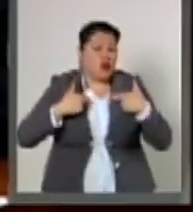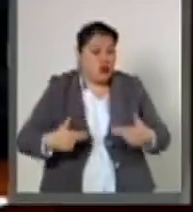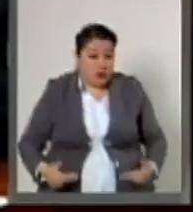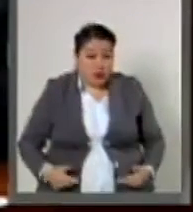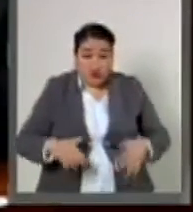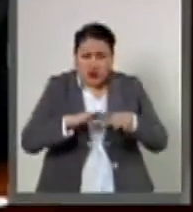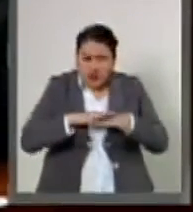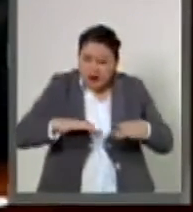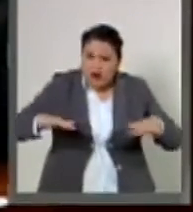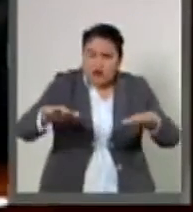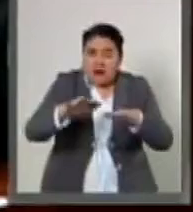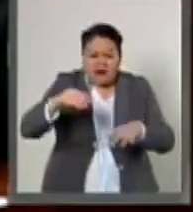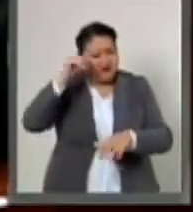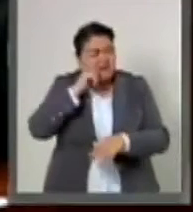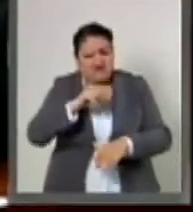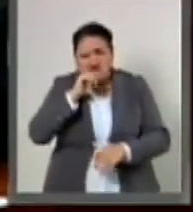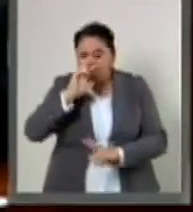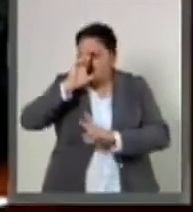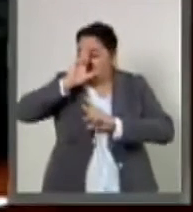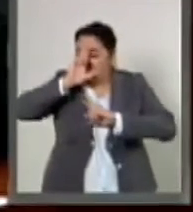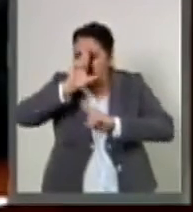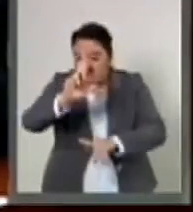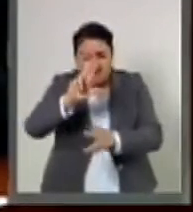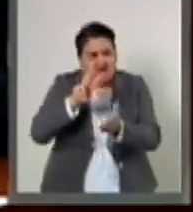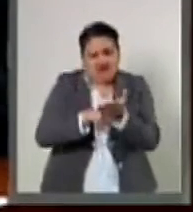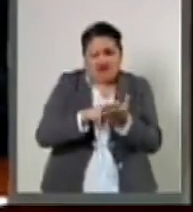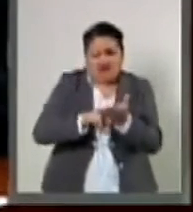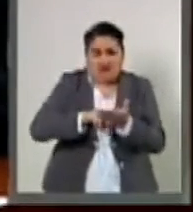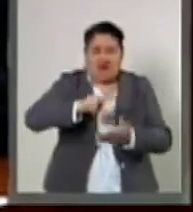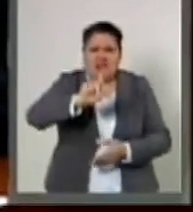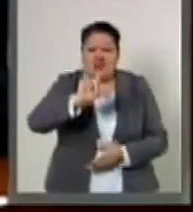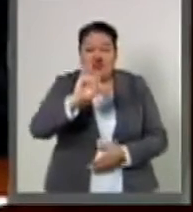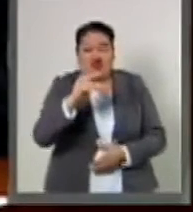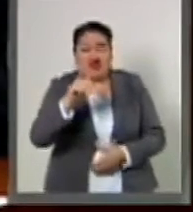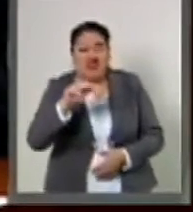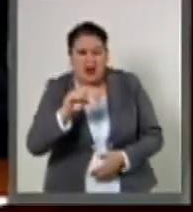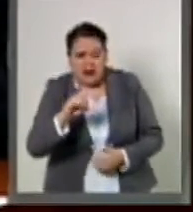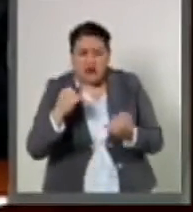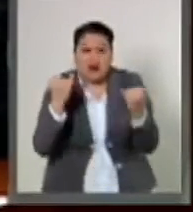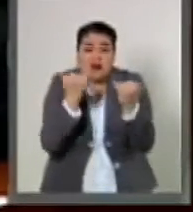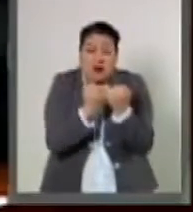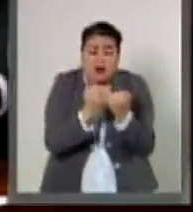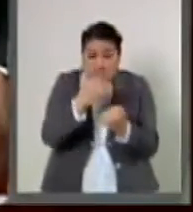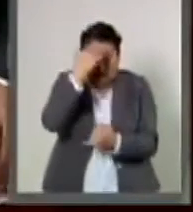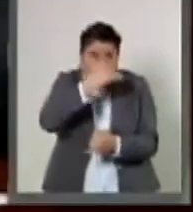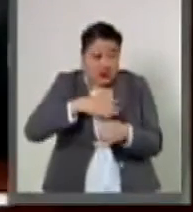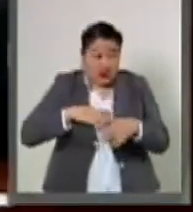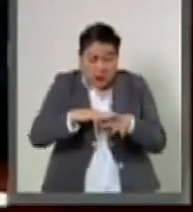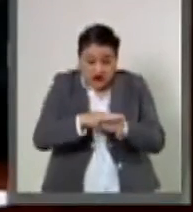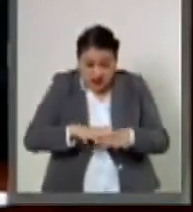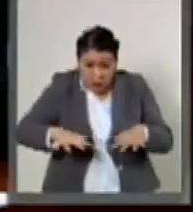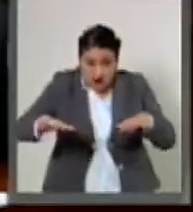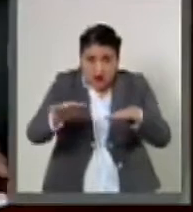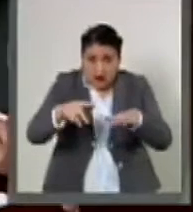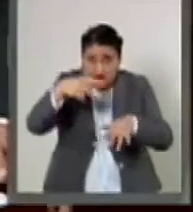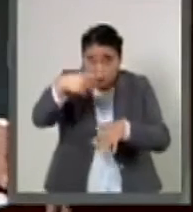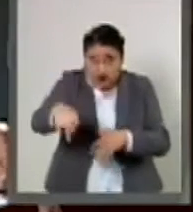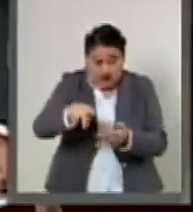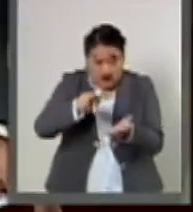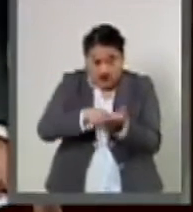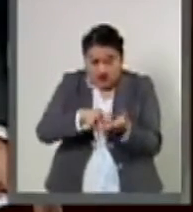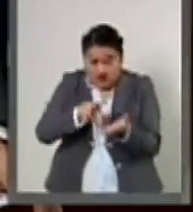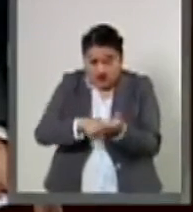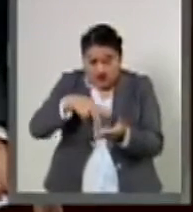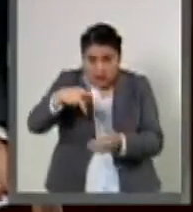es inseparable de la dignidad esencial de la persona, frente a la cual es incompatible toda situación que